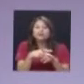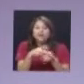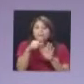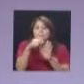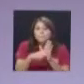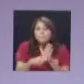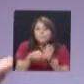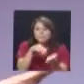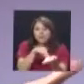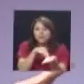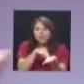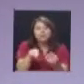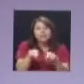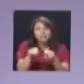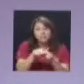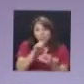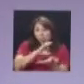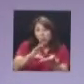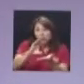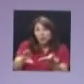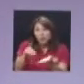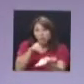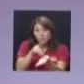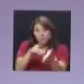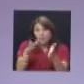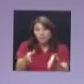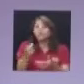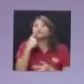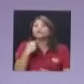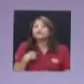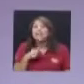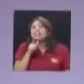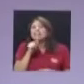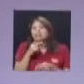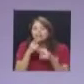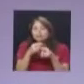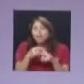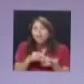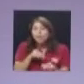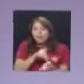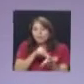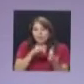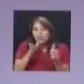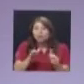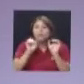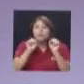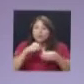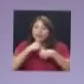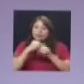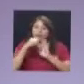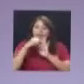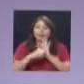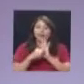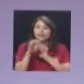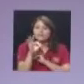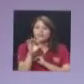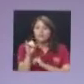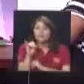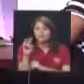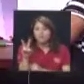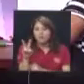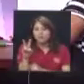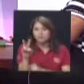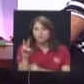además nos diga quiénes son los médicos que están certificados para hacer el procedimiento entonces que le dé una garantía y seguridad